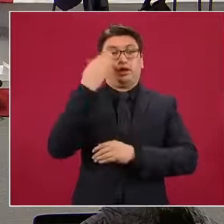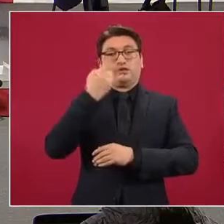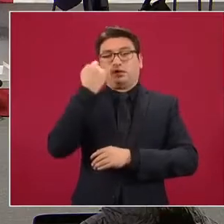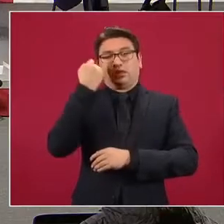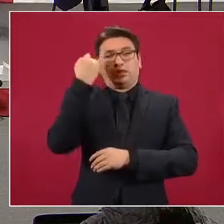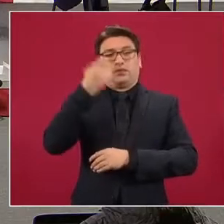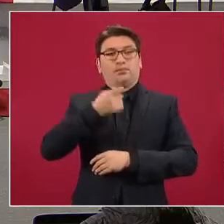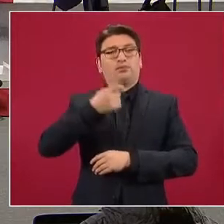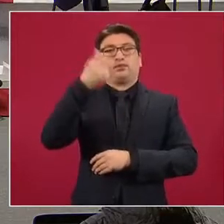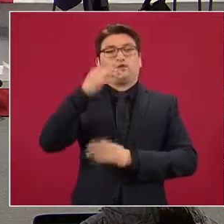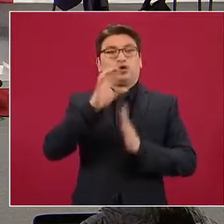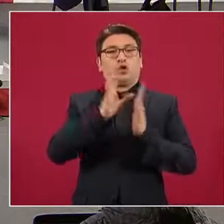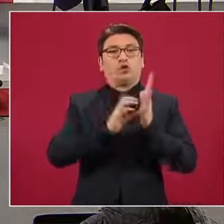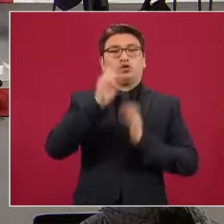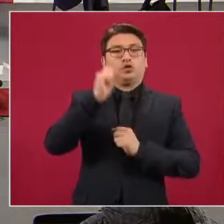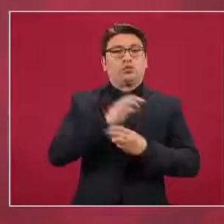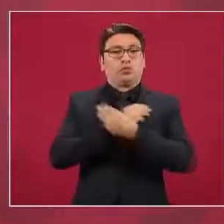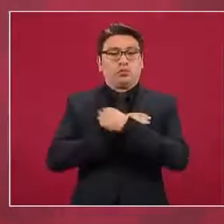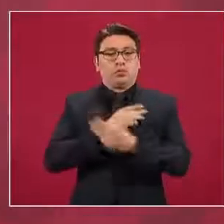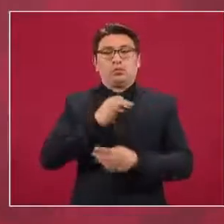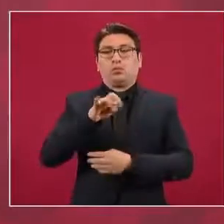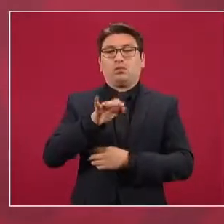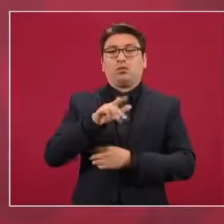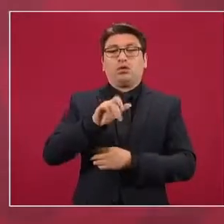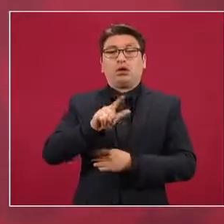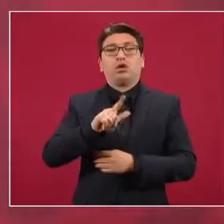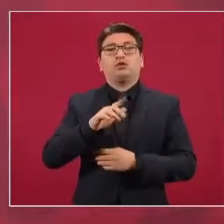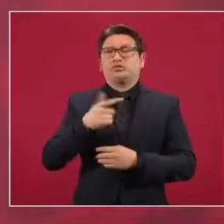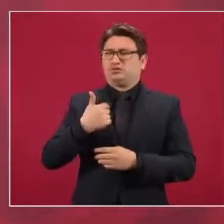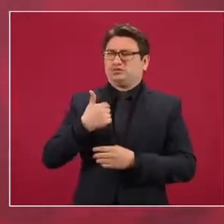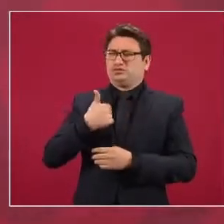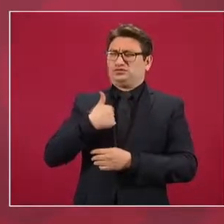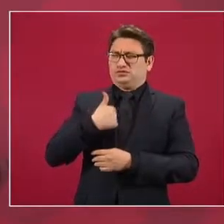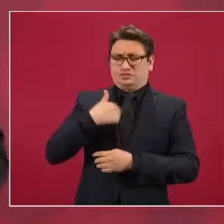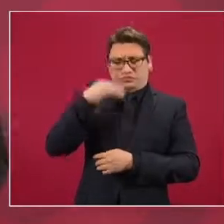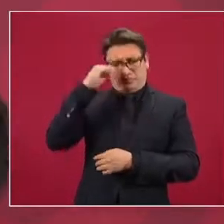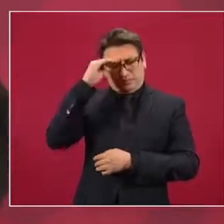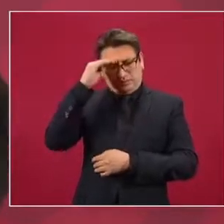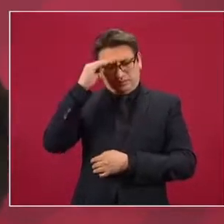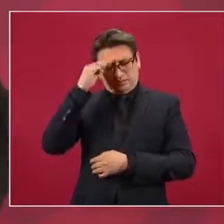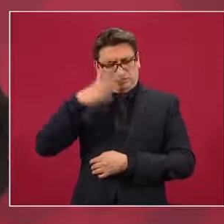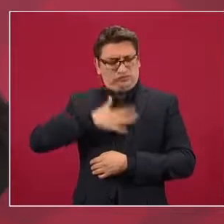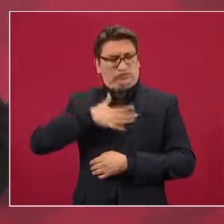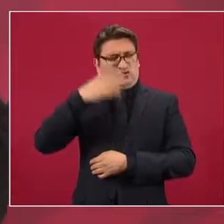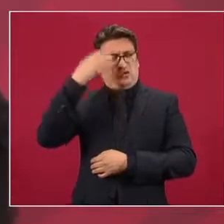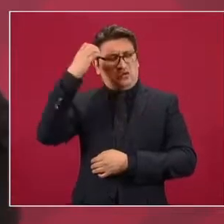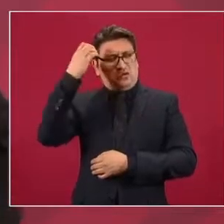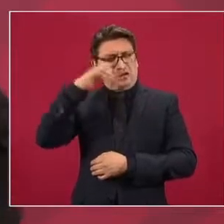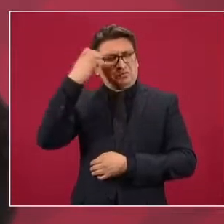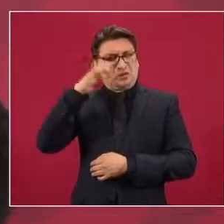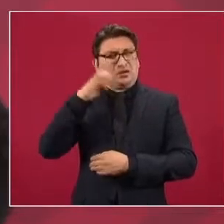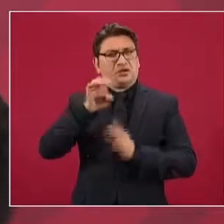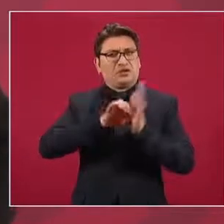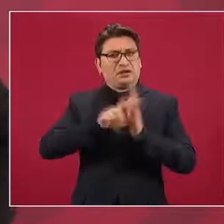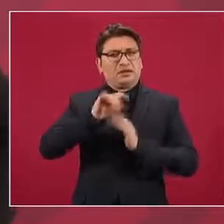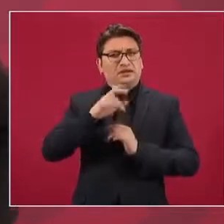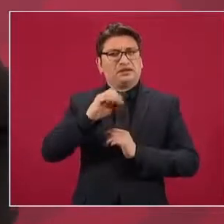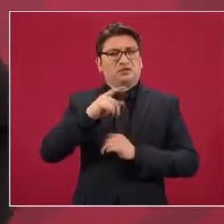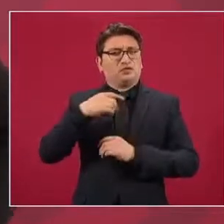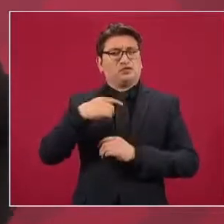la Constitución Moral, me pregunté qué era lo que yo podía hacer sin ser experta en temas éticos o